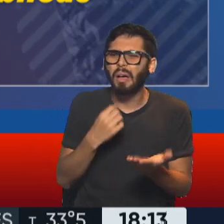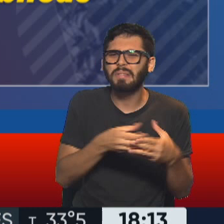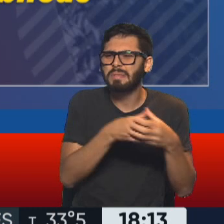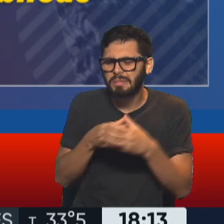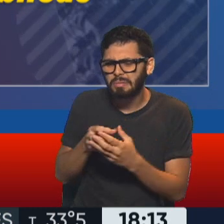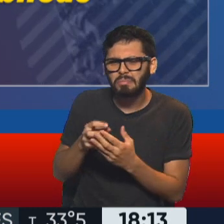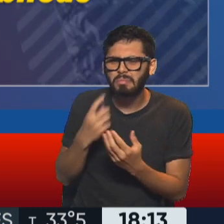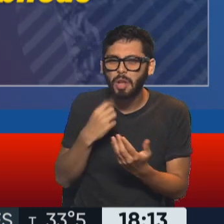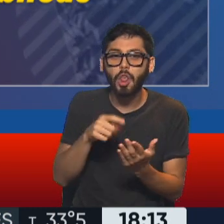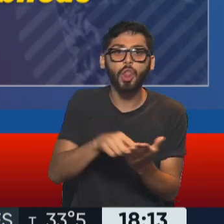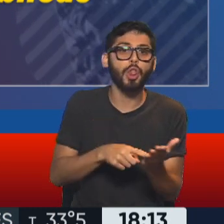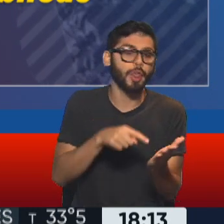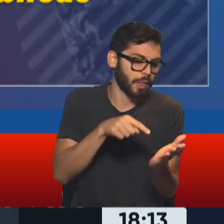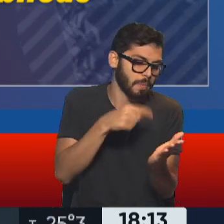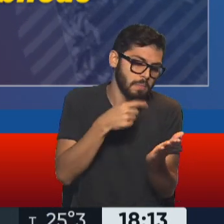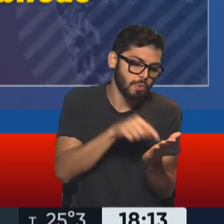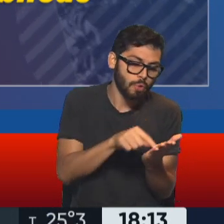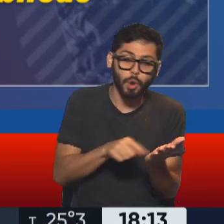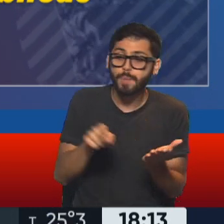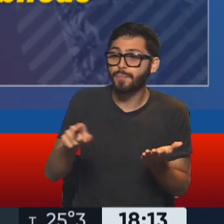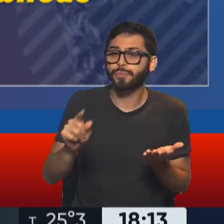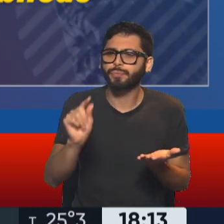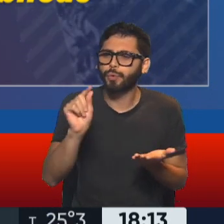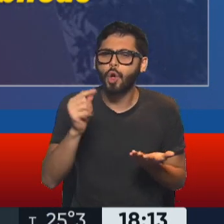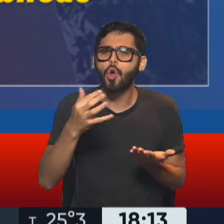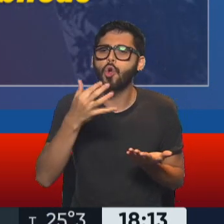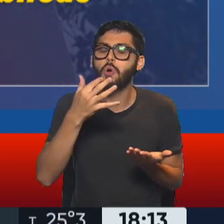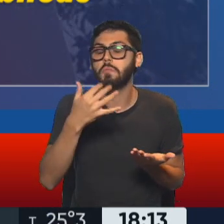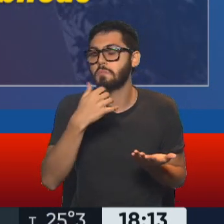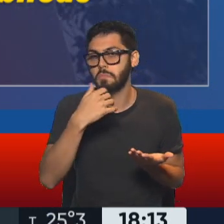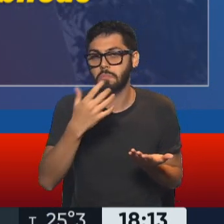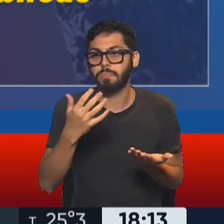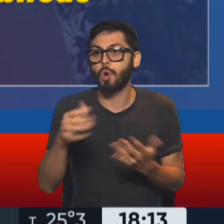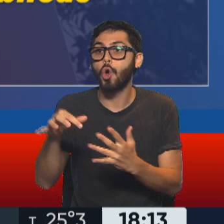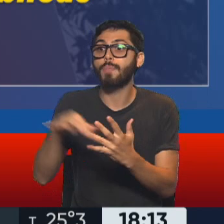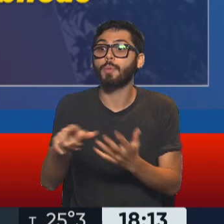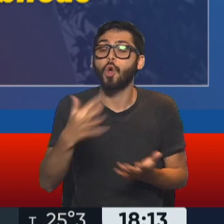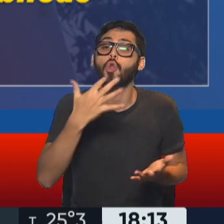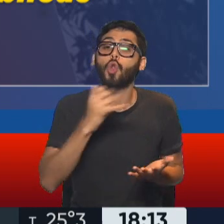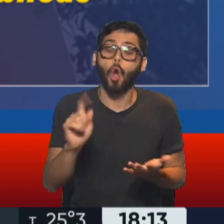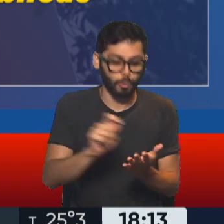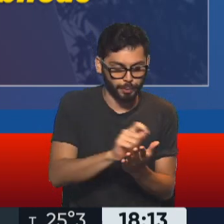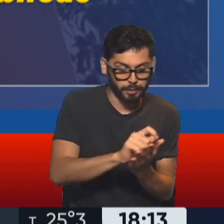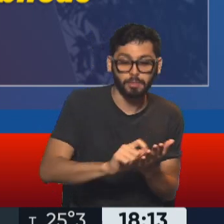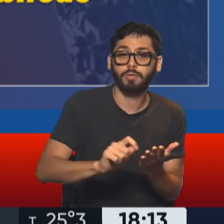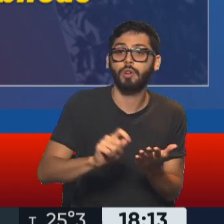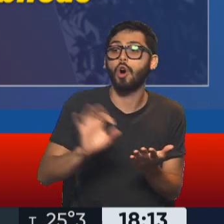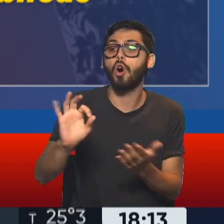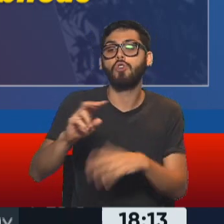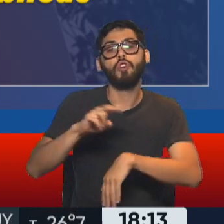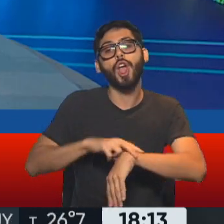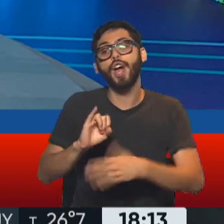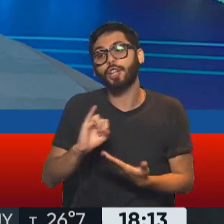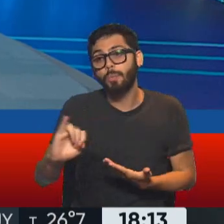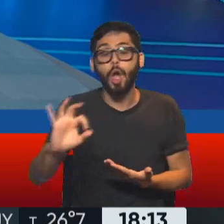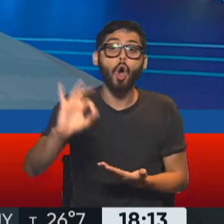recomendaciones, remarcar cosas que no se estén cumpliendo en cuanto al compromiso y recomendar o exigir